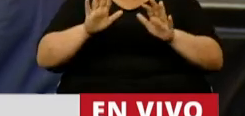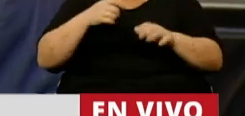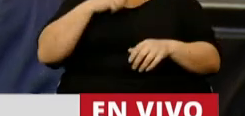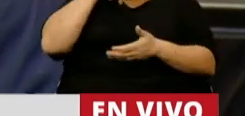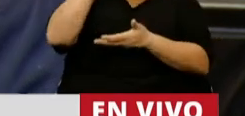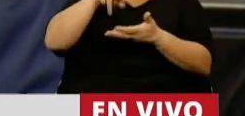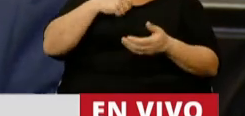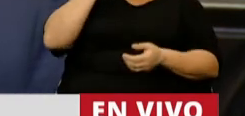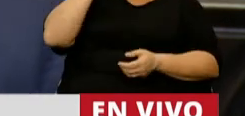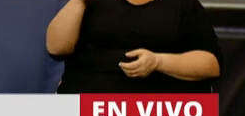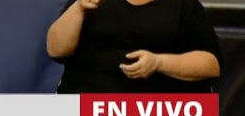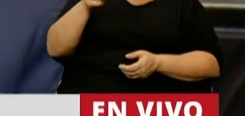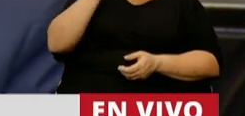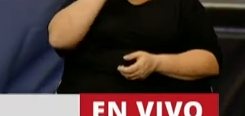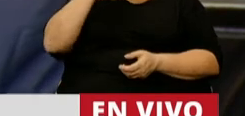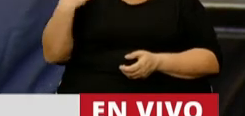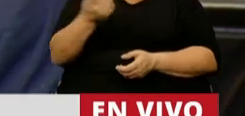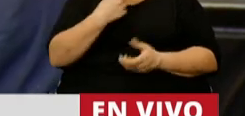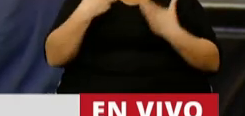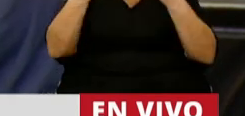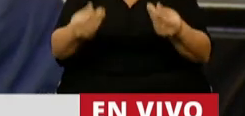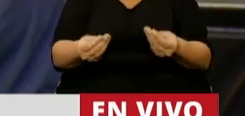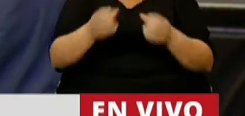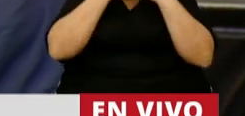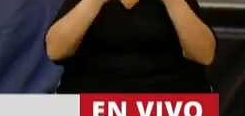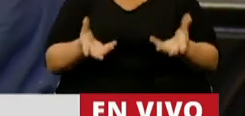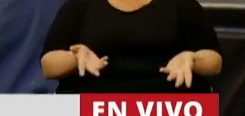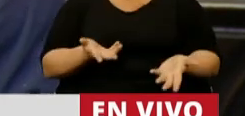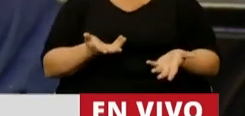yo cuando lo leía me preguntaba, ¿y si ayudamos alguna vez a la suerte?